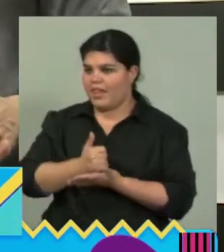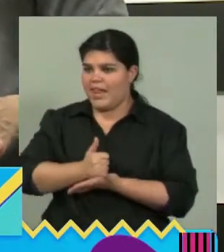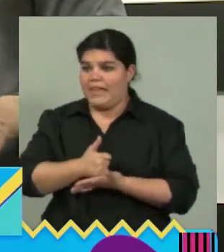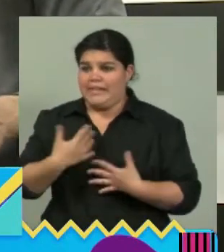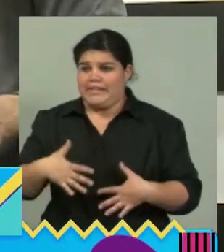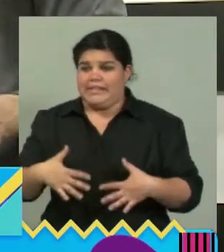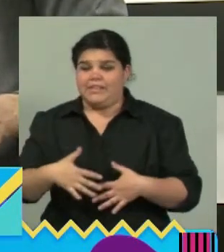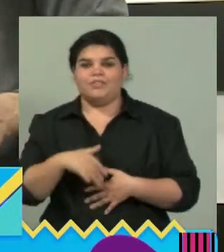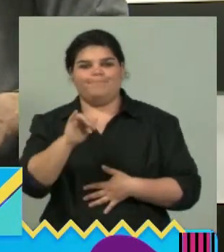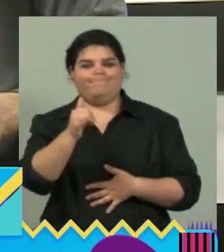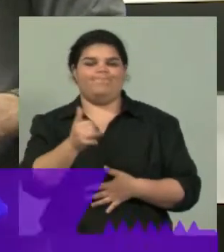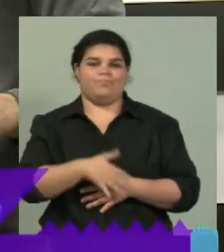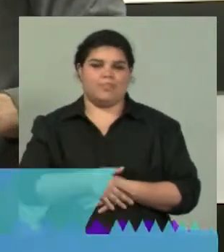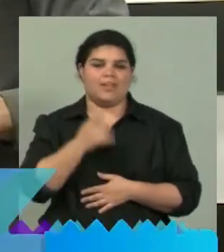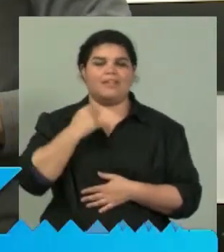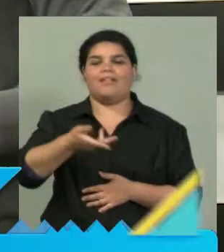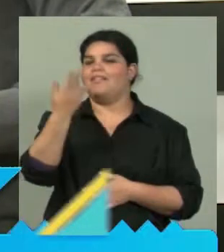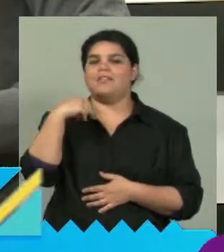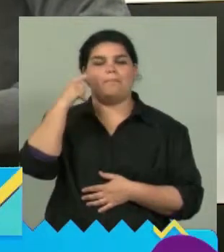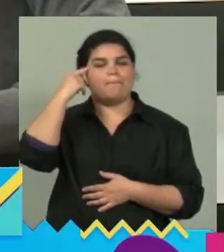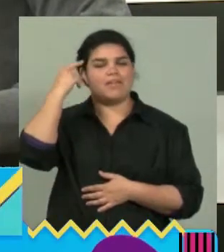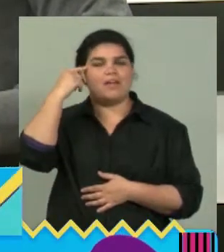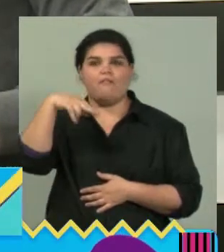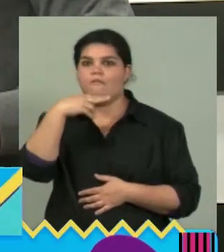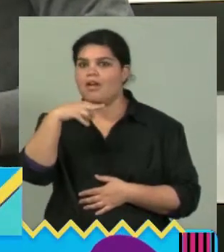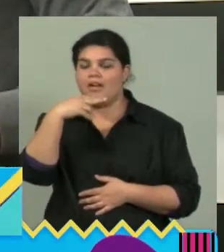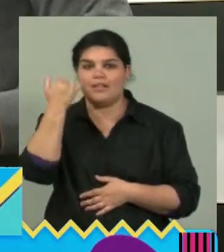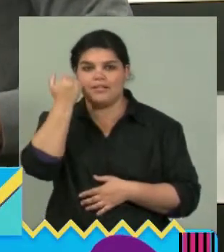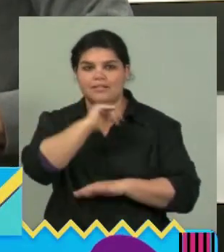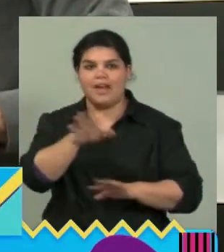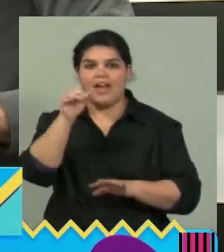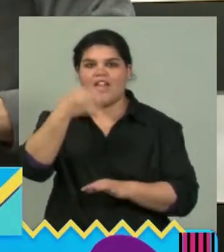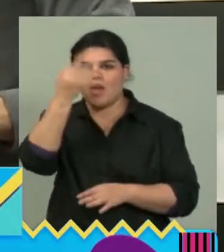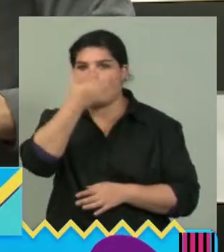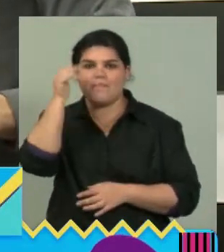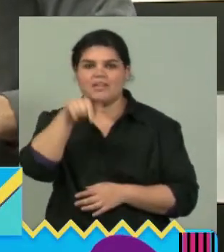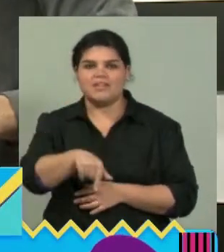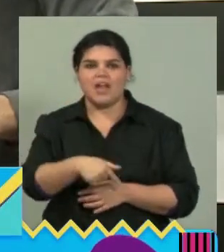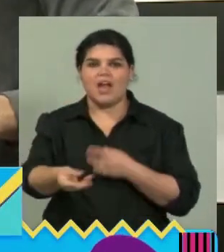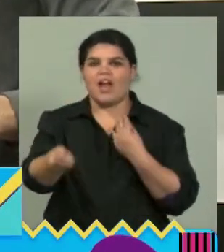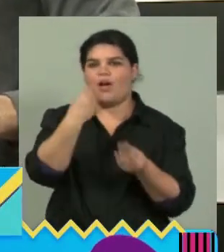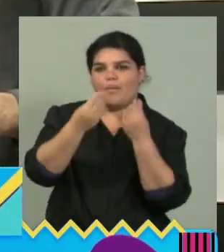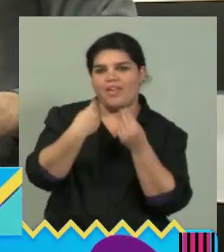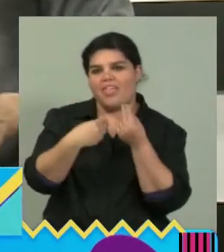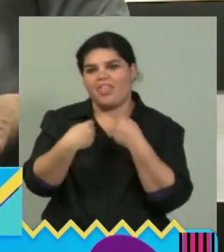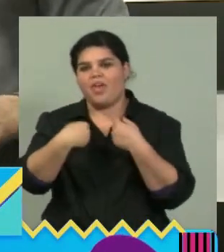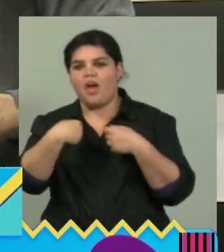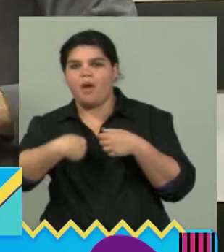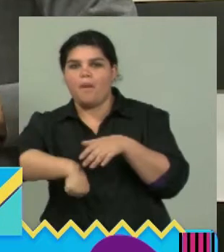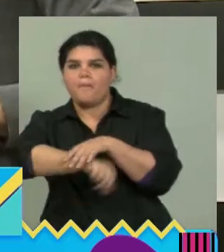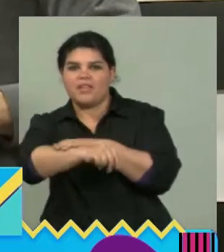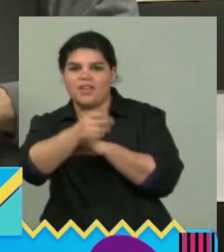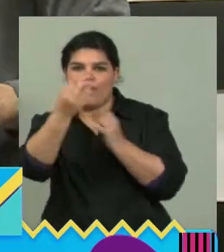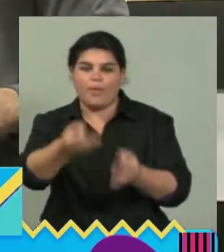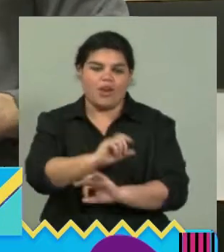verdad que sí. Y aparte yo ayer ya pensaba que era viernes. Con ese emisión especial, picada, partido, no fue tan bueno,